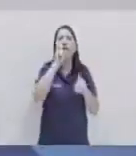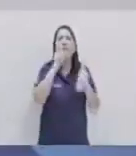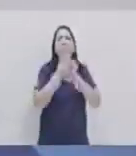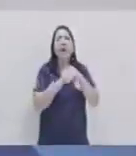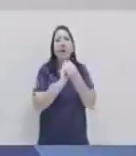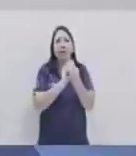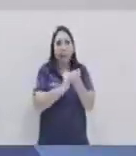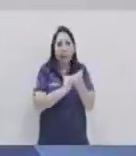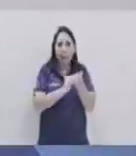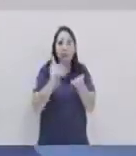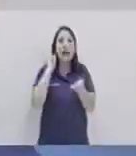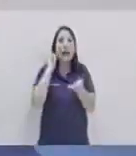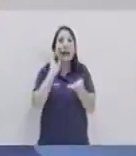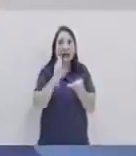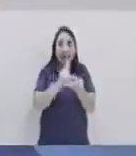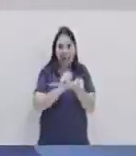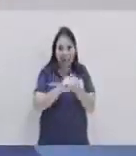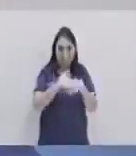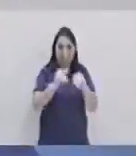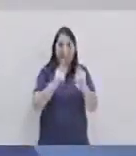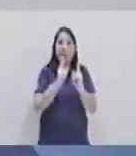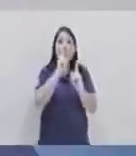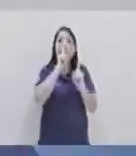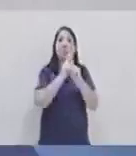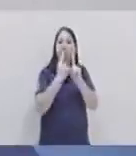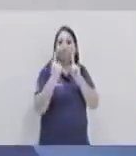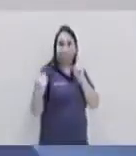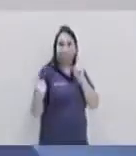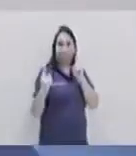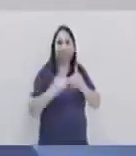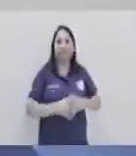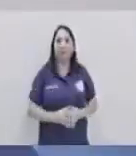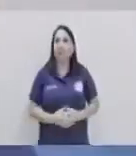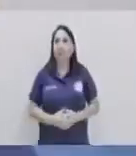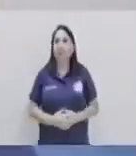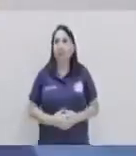apliquemos gel y lo más importante, mantengamos nuestro distanciamiento social.